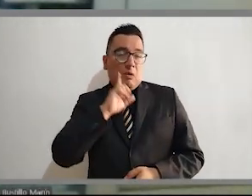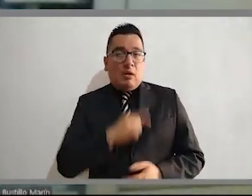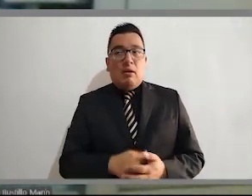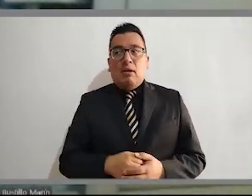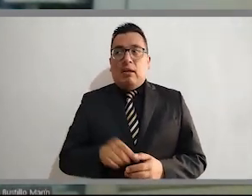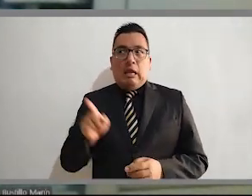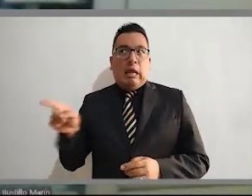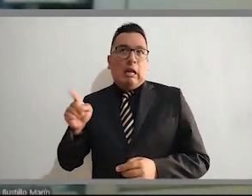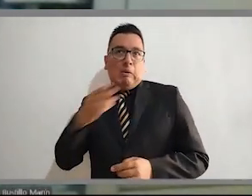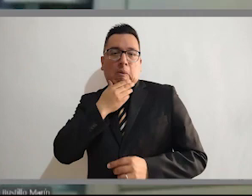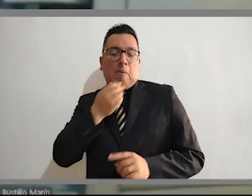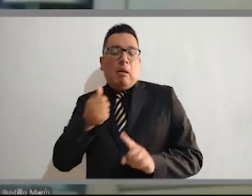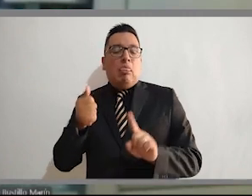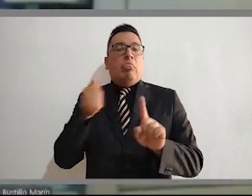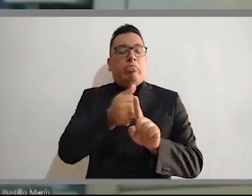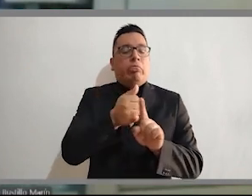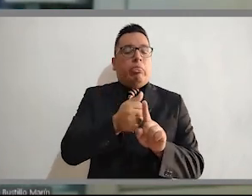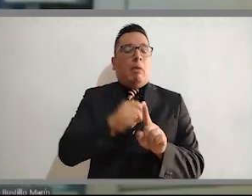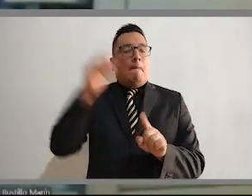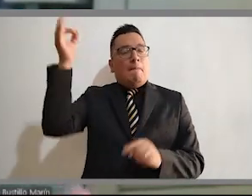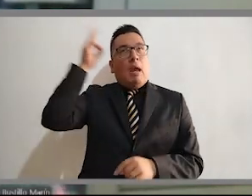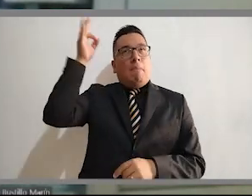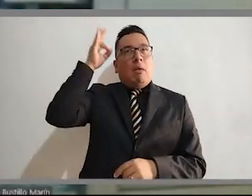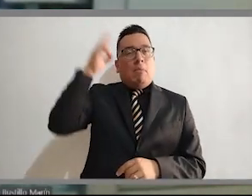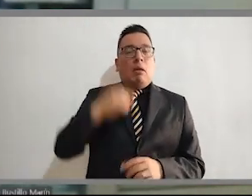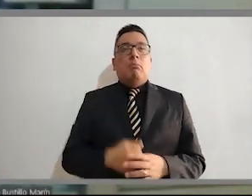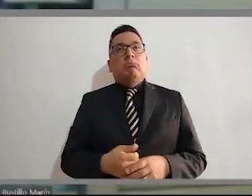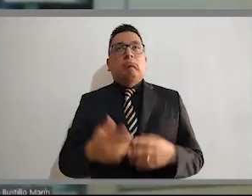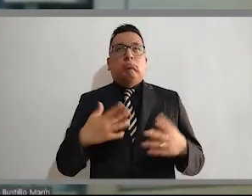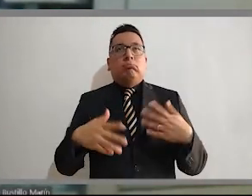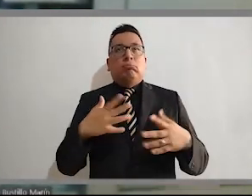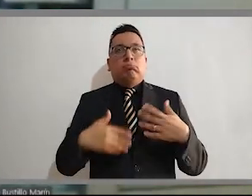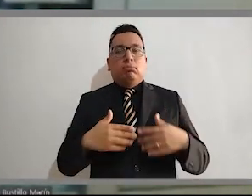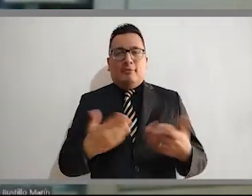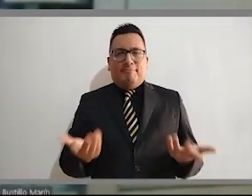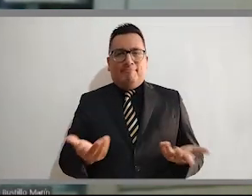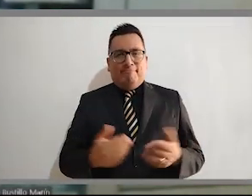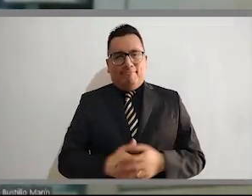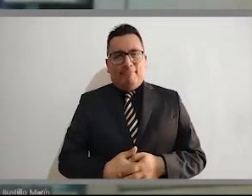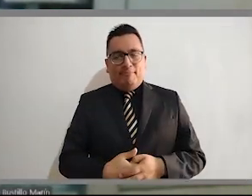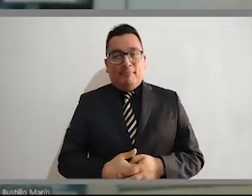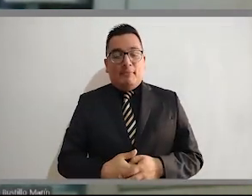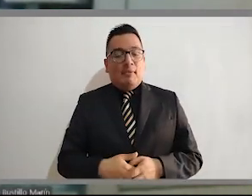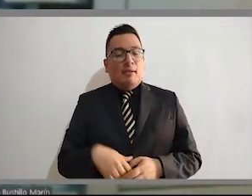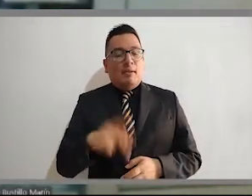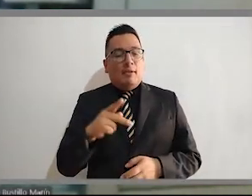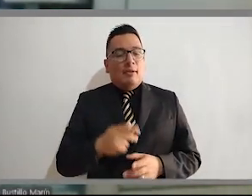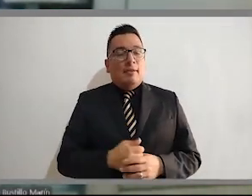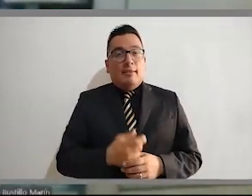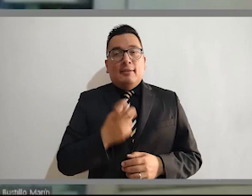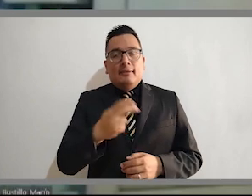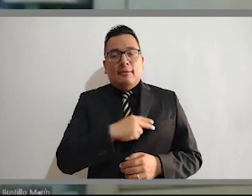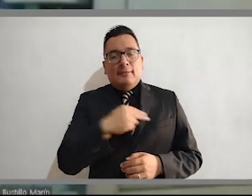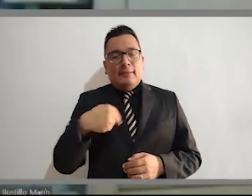manejar conforme sea, ¿no? Claro, pero entonces después de eso y previo a la paridad ya teníamos ahí